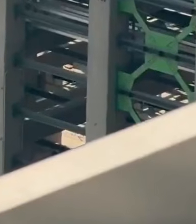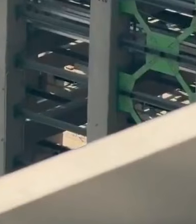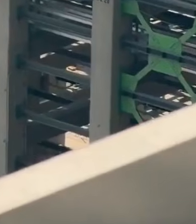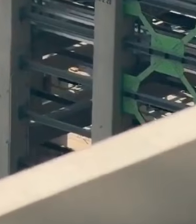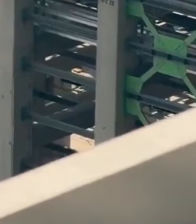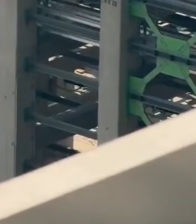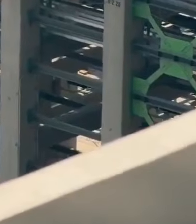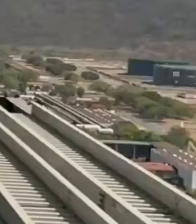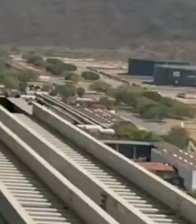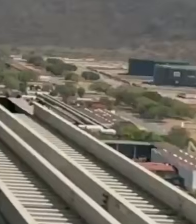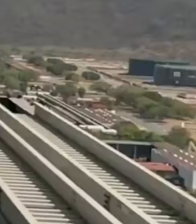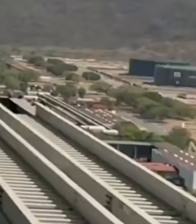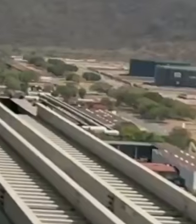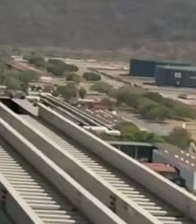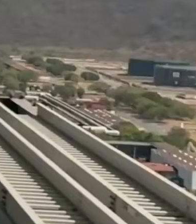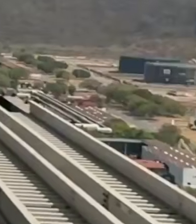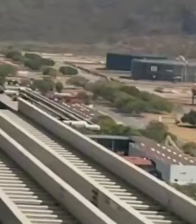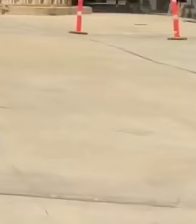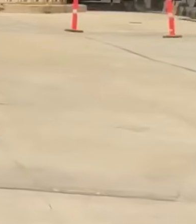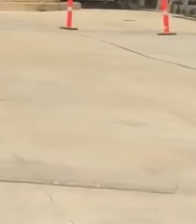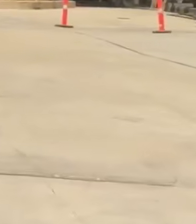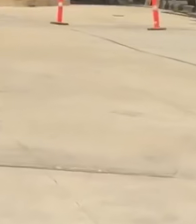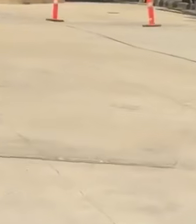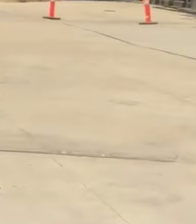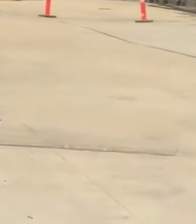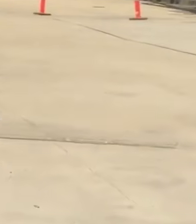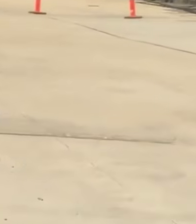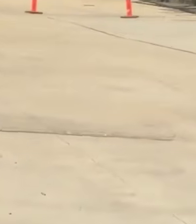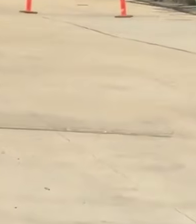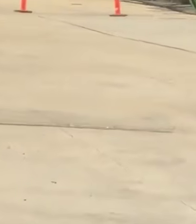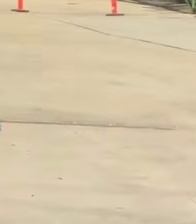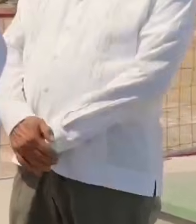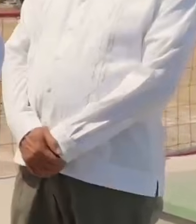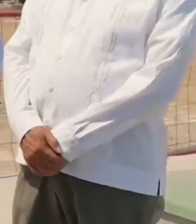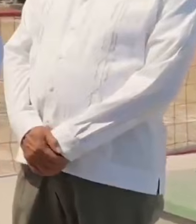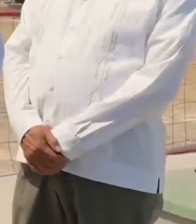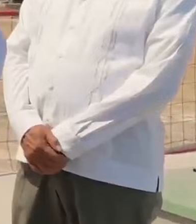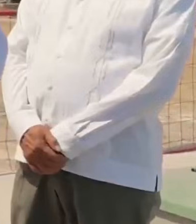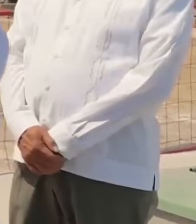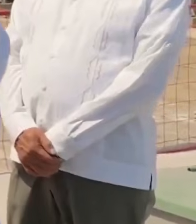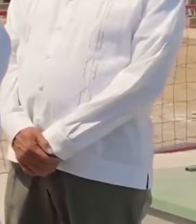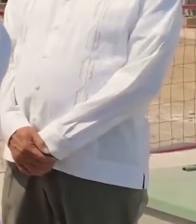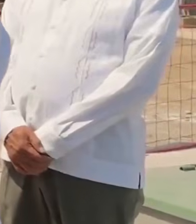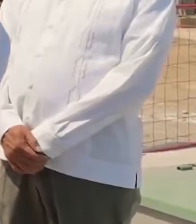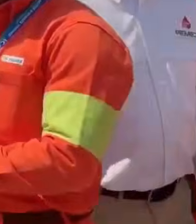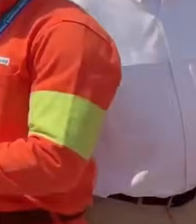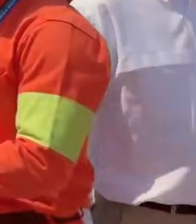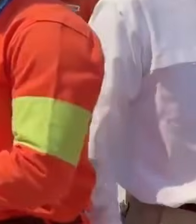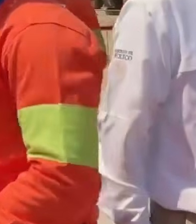trabajando muy bien y ya muy pronto vamos a echarla a andar. Son 80,000